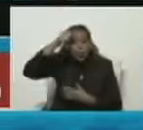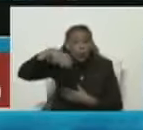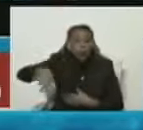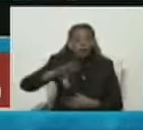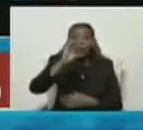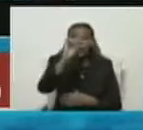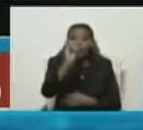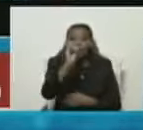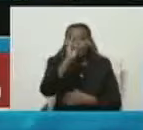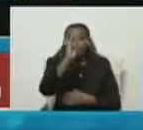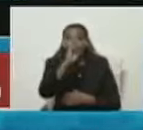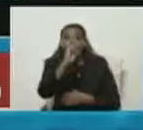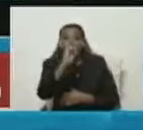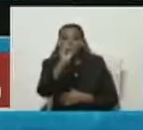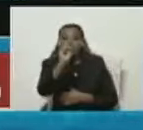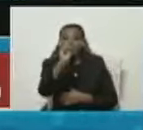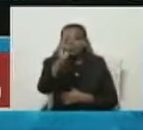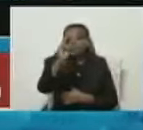Obispo